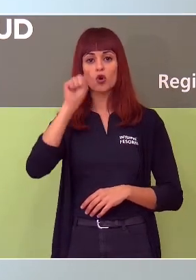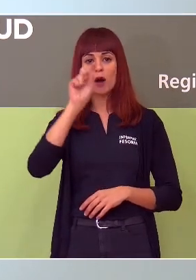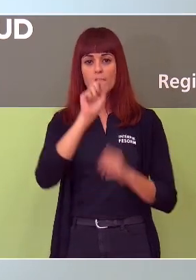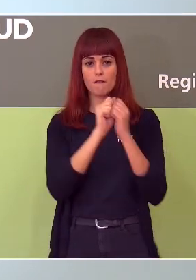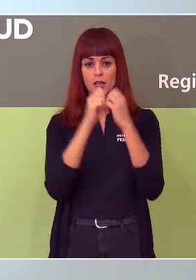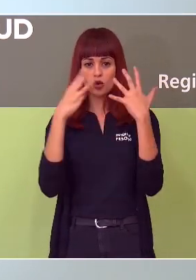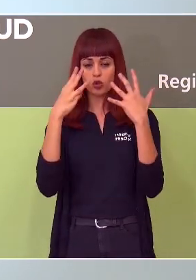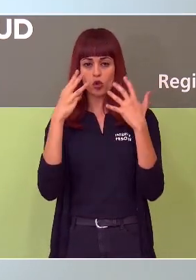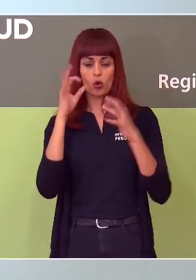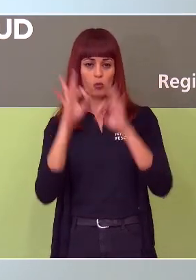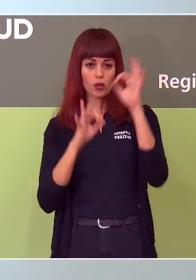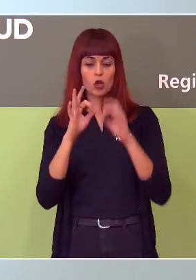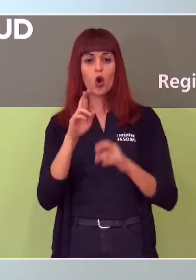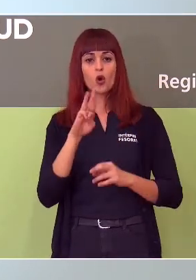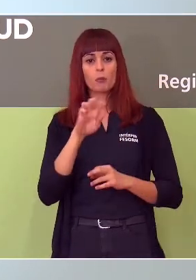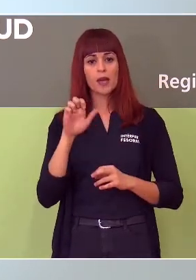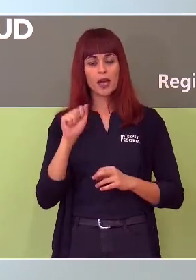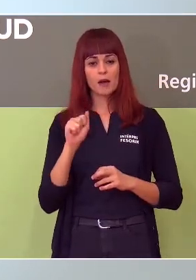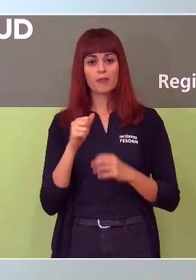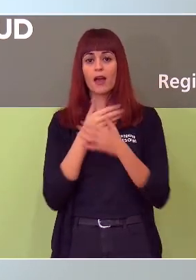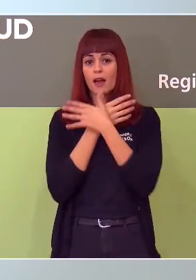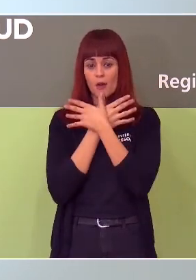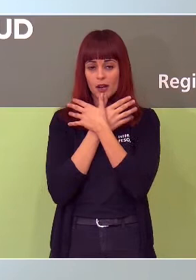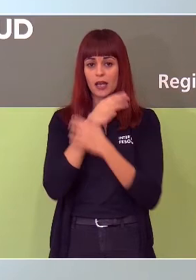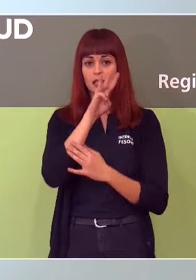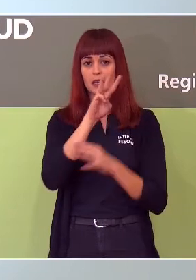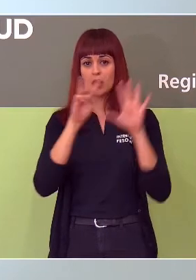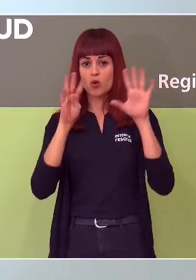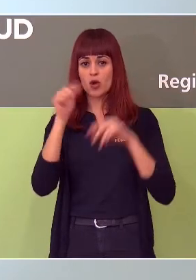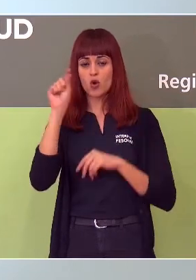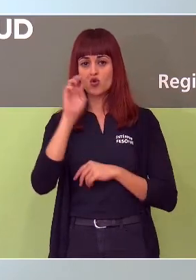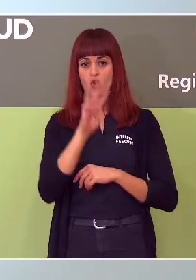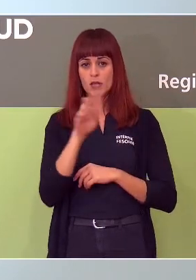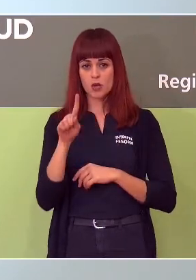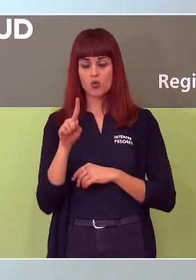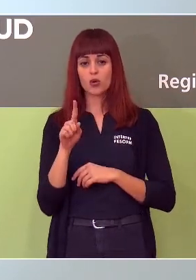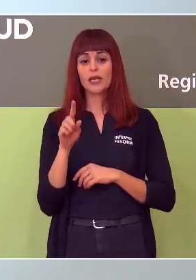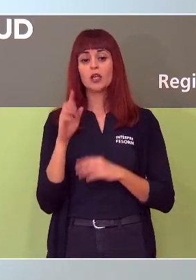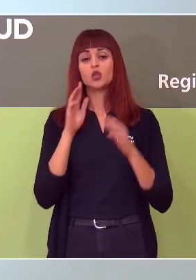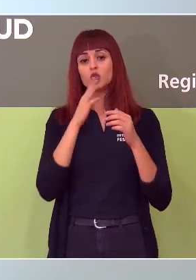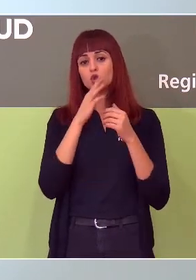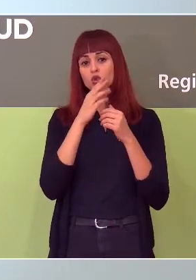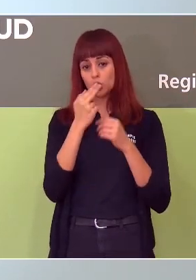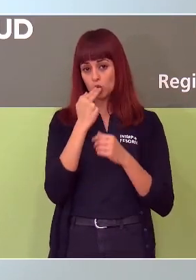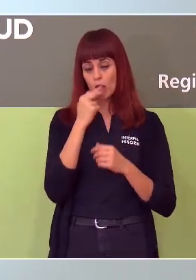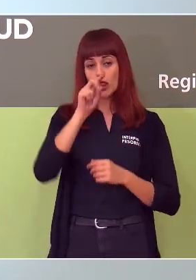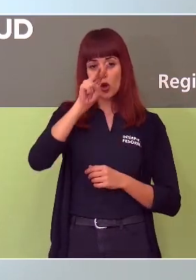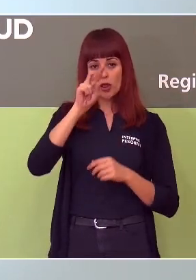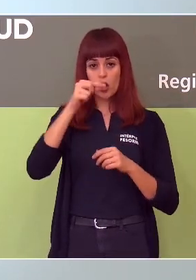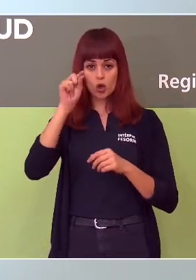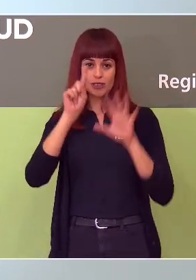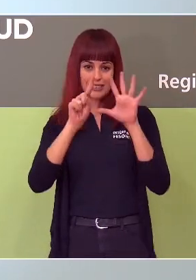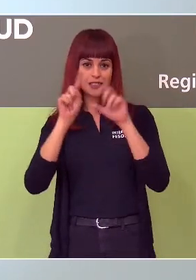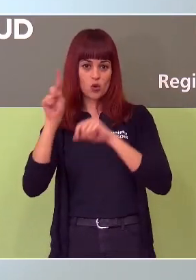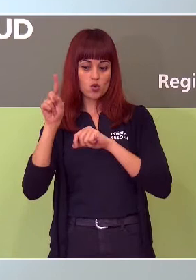34,28%, Orpea el 17,33%, Abanilla el 39,21% y Churra el 12,69%. Este contacto a veces